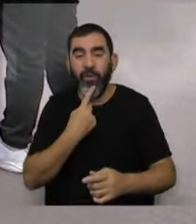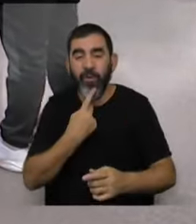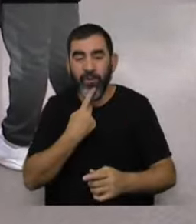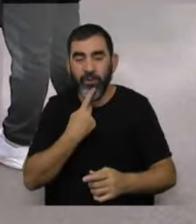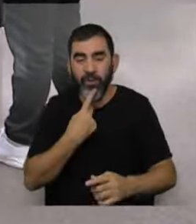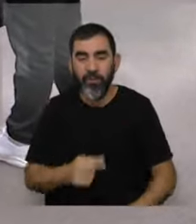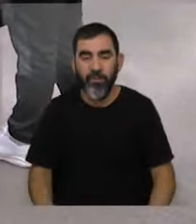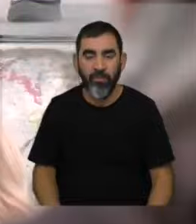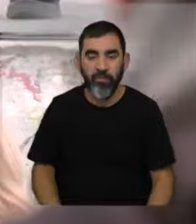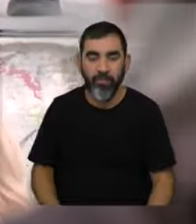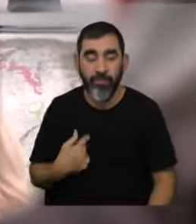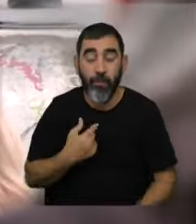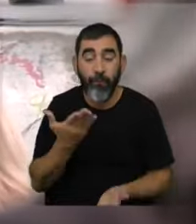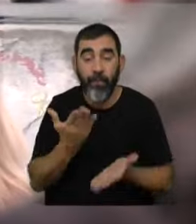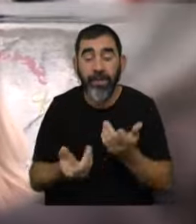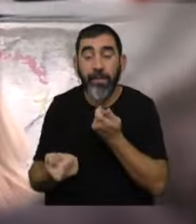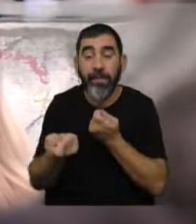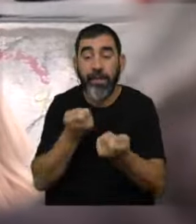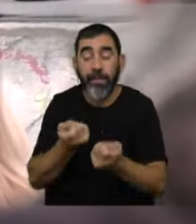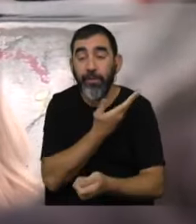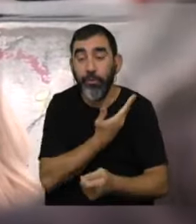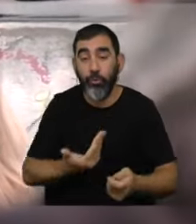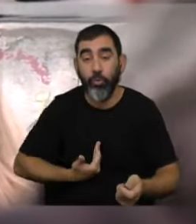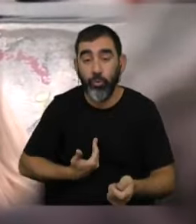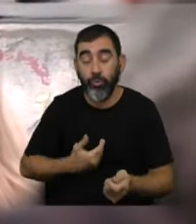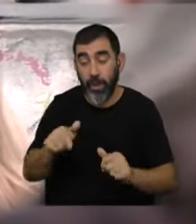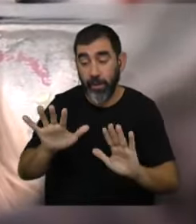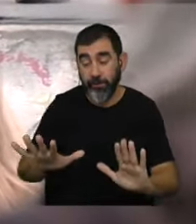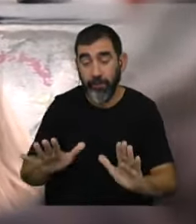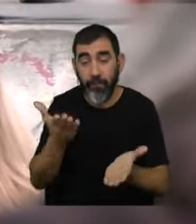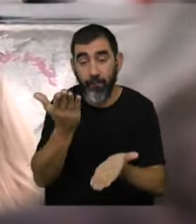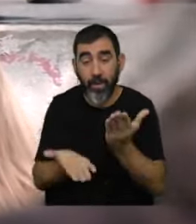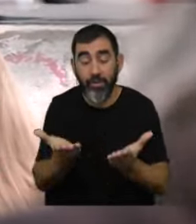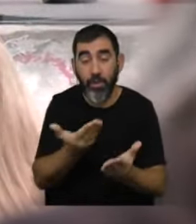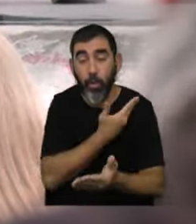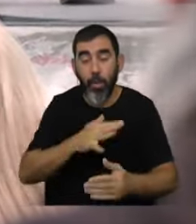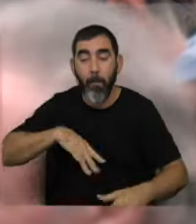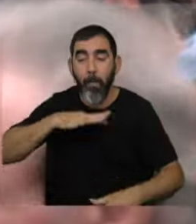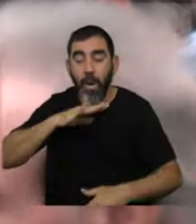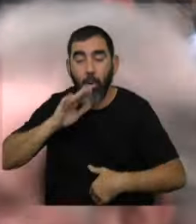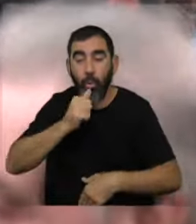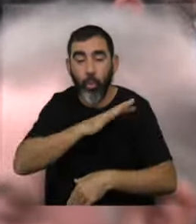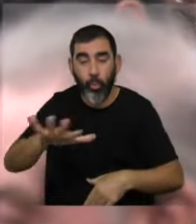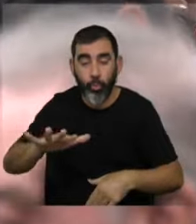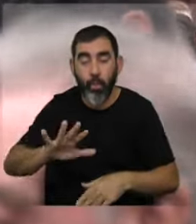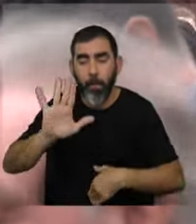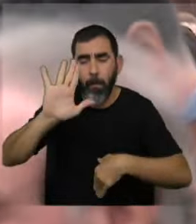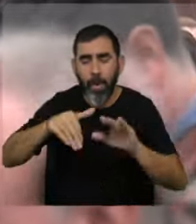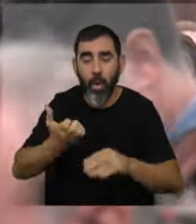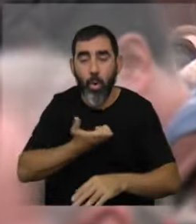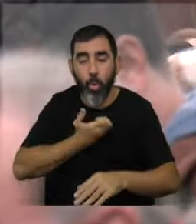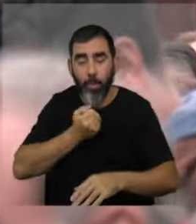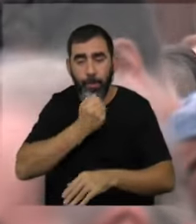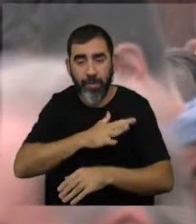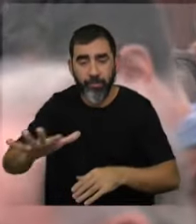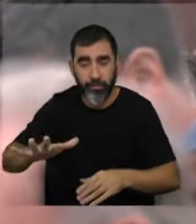hacer tenemos que hacer un balance de la gestión de este gobierno el balance que hacemos Es este o sea es el gobierno más corrupto de la historia es el gobierno con mayor cantidad de homicidio de la